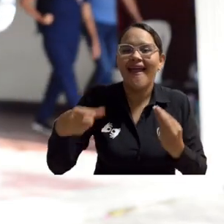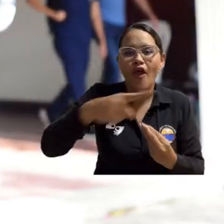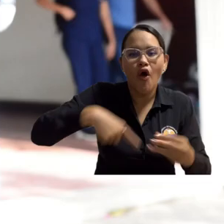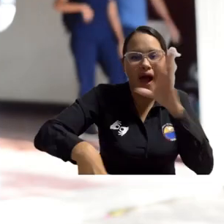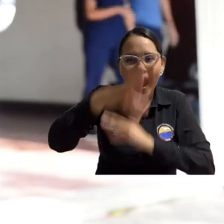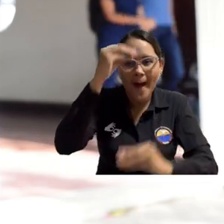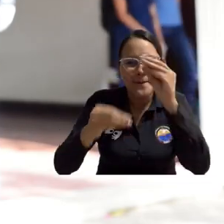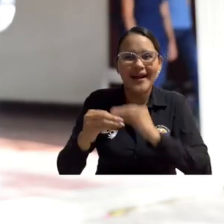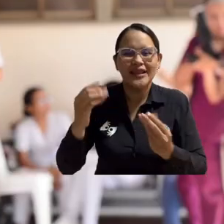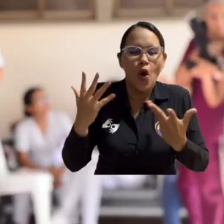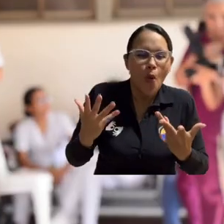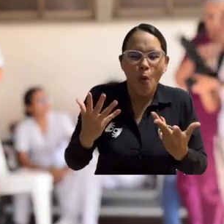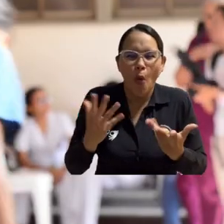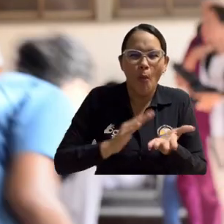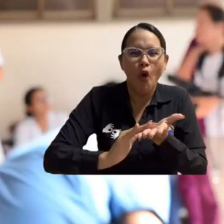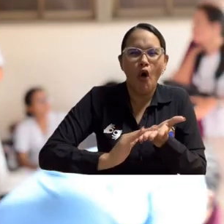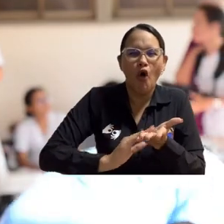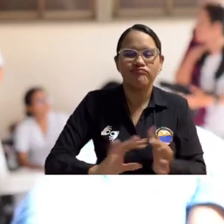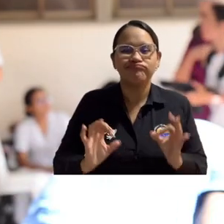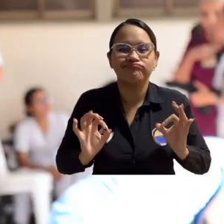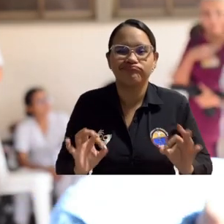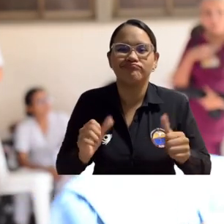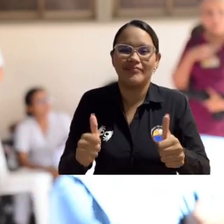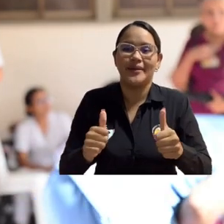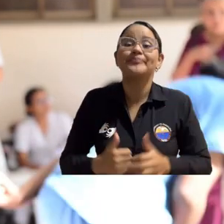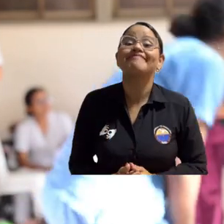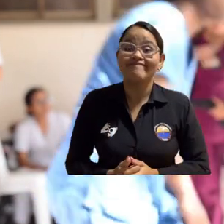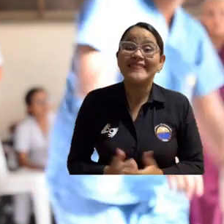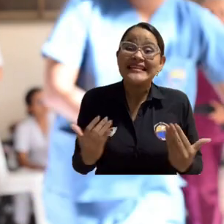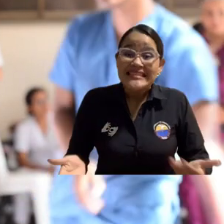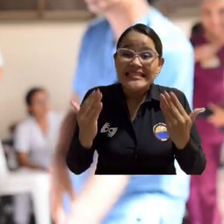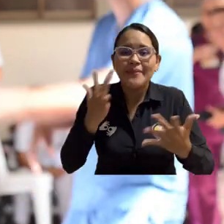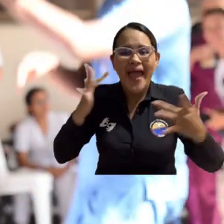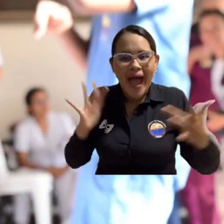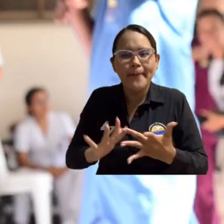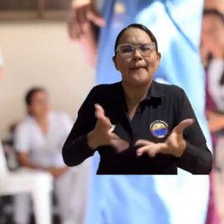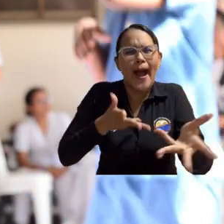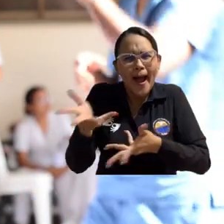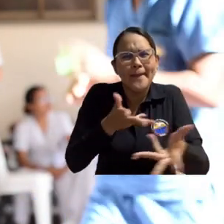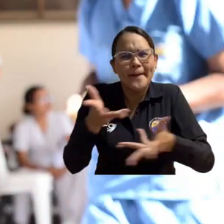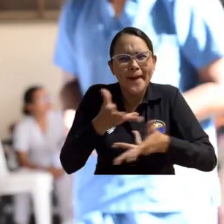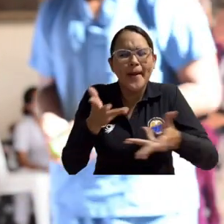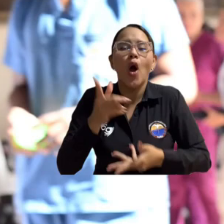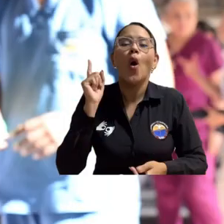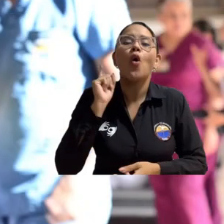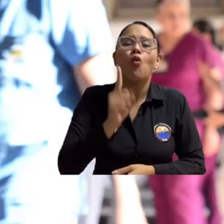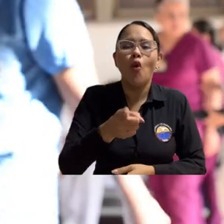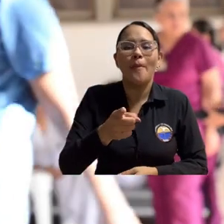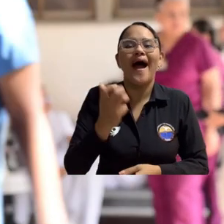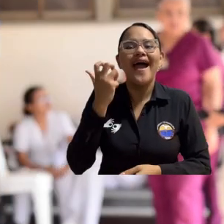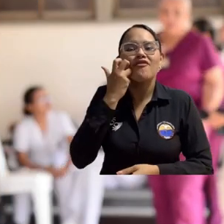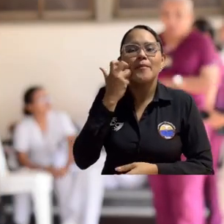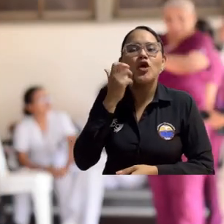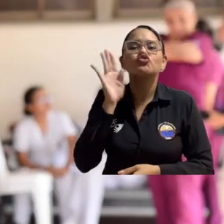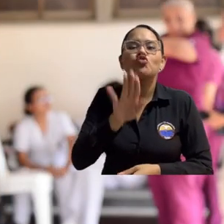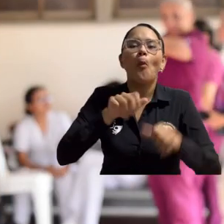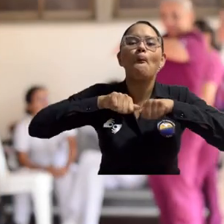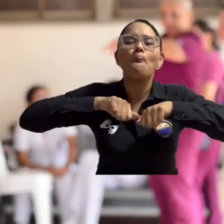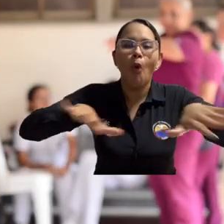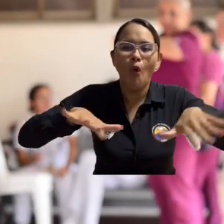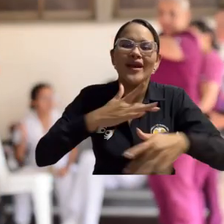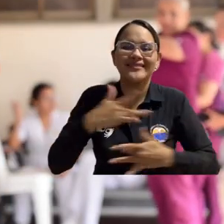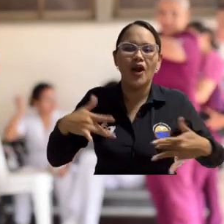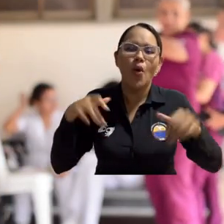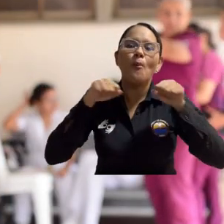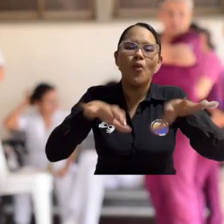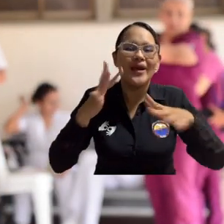y más efectiva es más que importante promover Estos espacios porque son enfermedades públicas de salud pública que